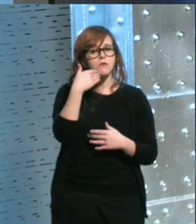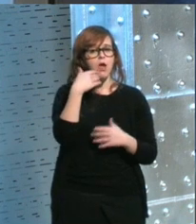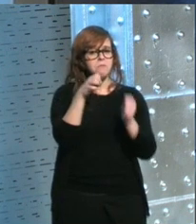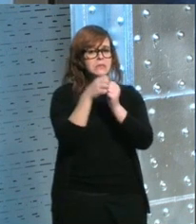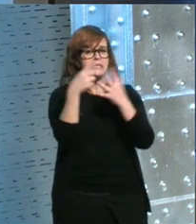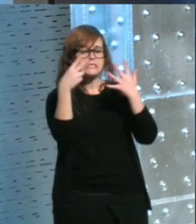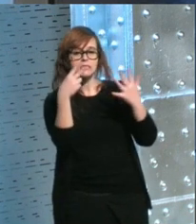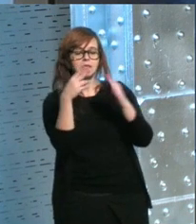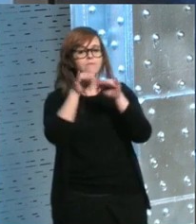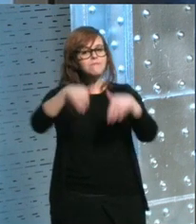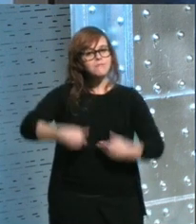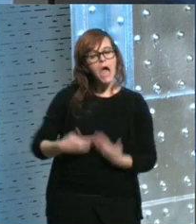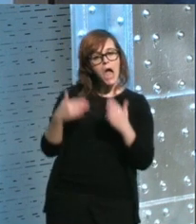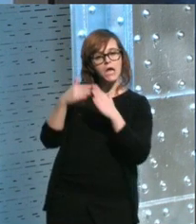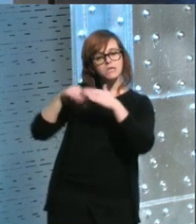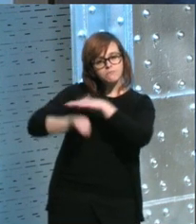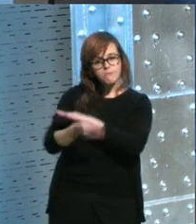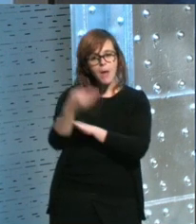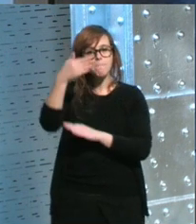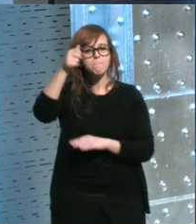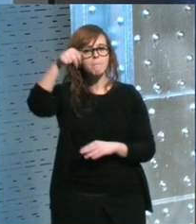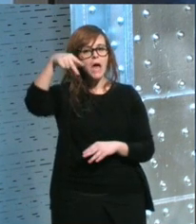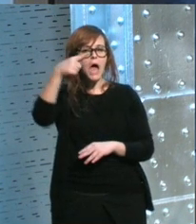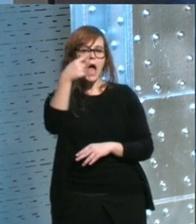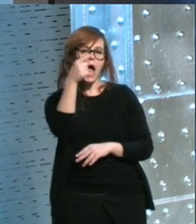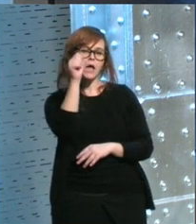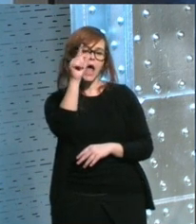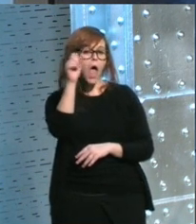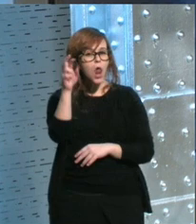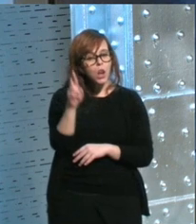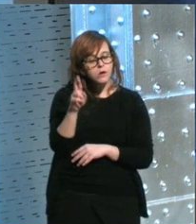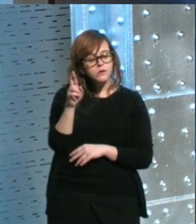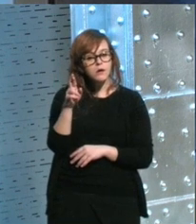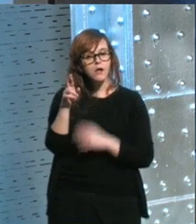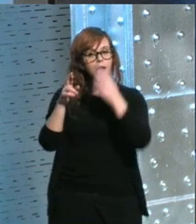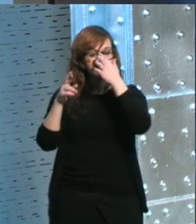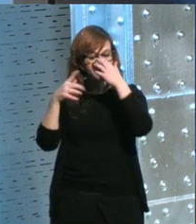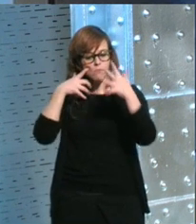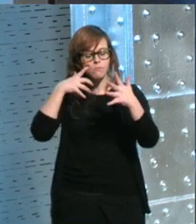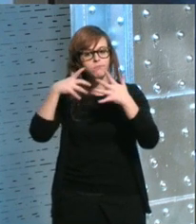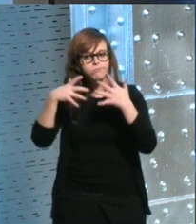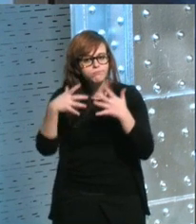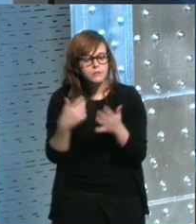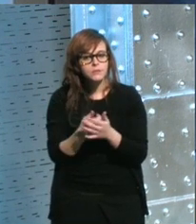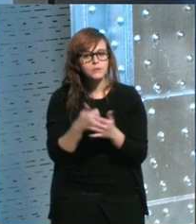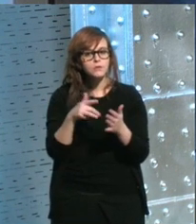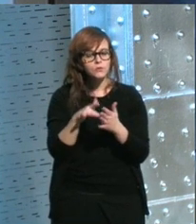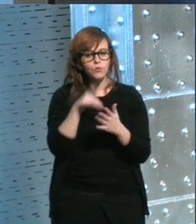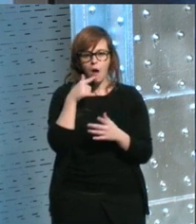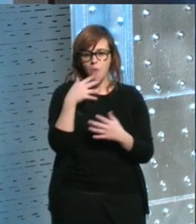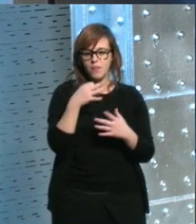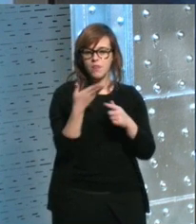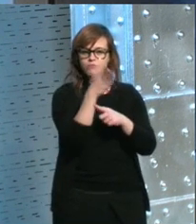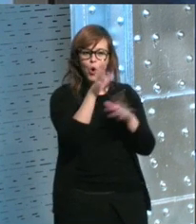empresa en Bangalore. Lo interesante es todo el movimiento, y yo podría mostrar en cada grupo 3, 10,